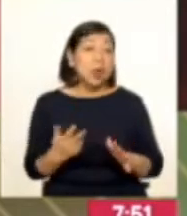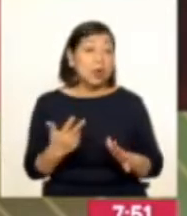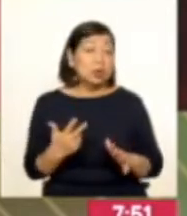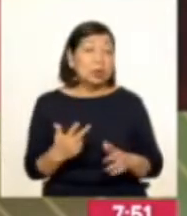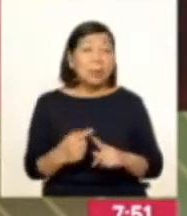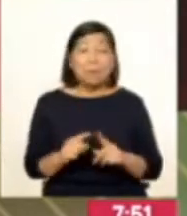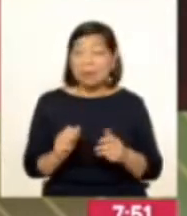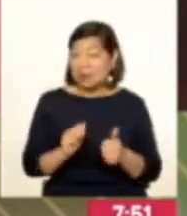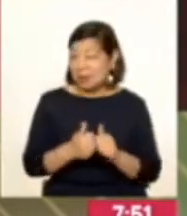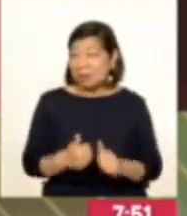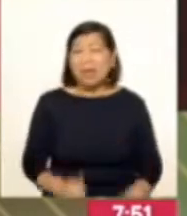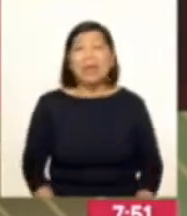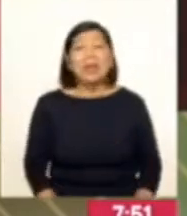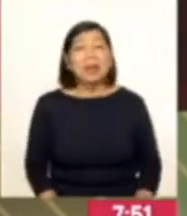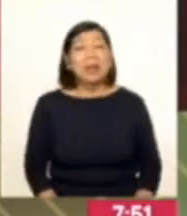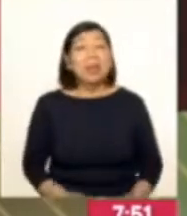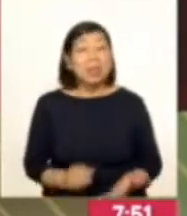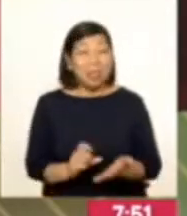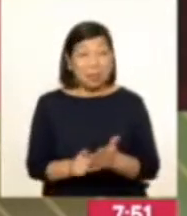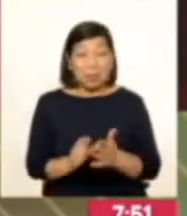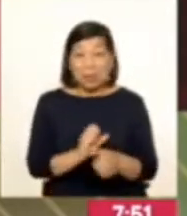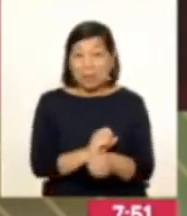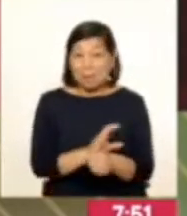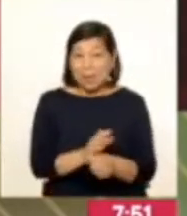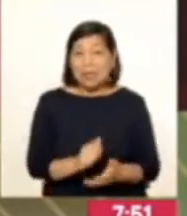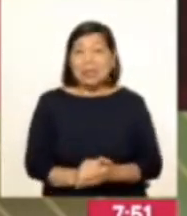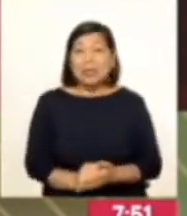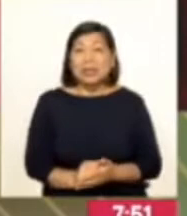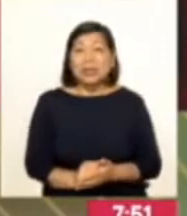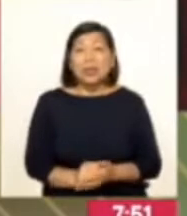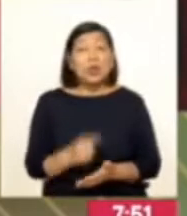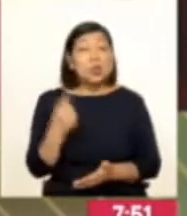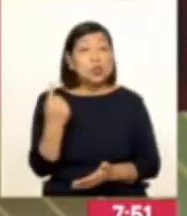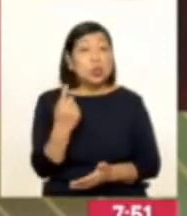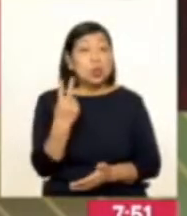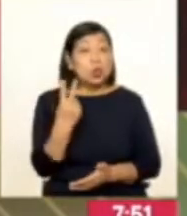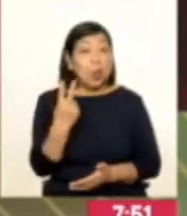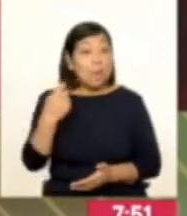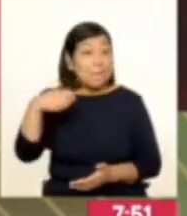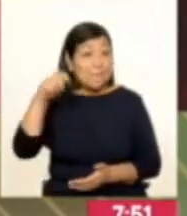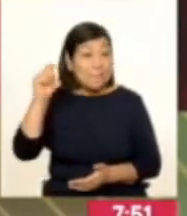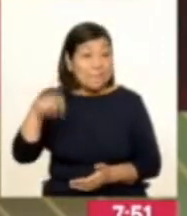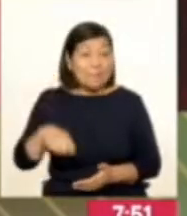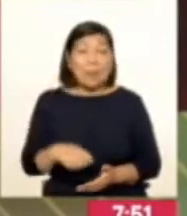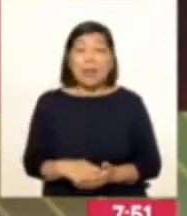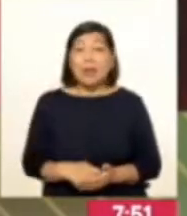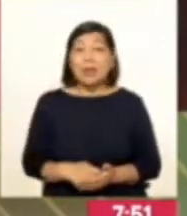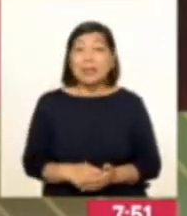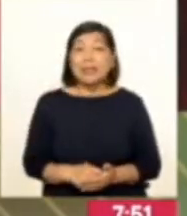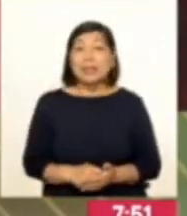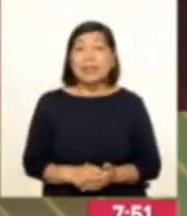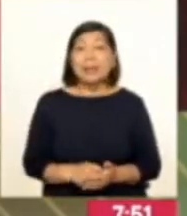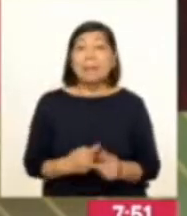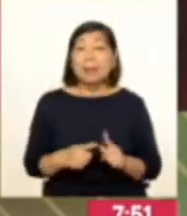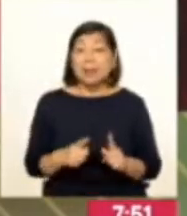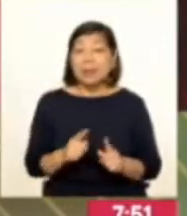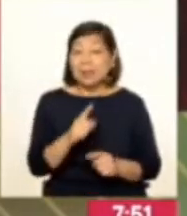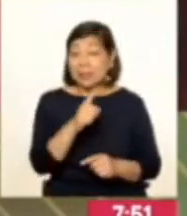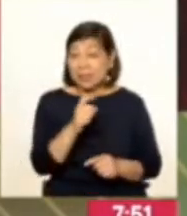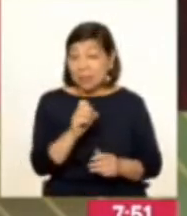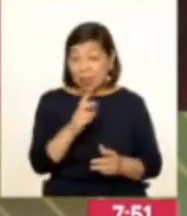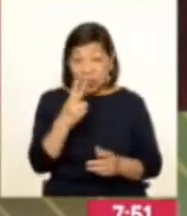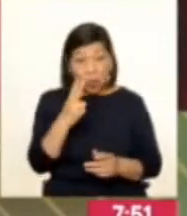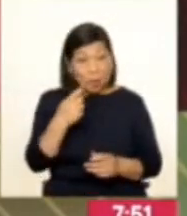eso no ha cambiado mucho porque después de la pandemia estableció que solo el 2% 2% de 100%